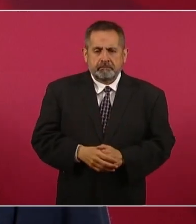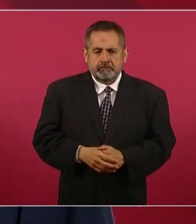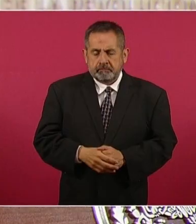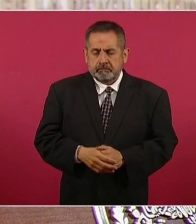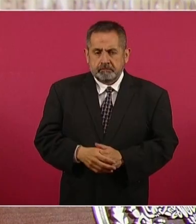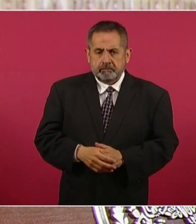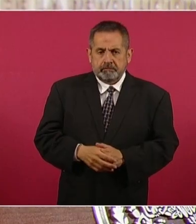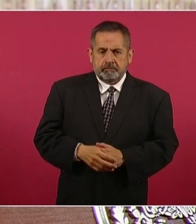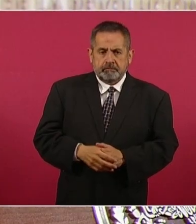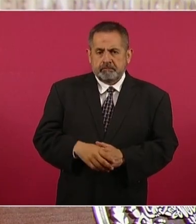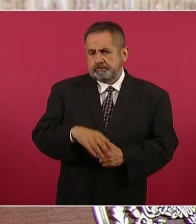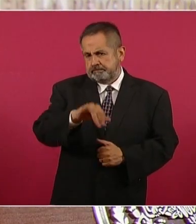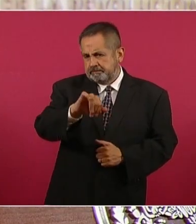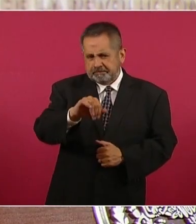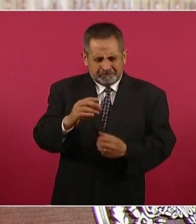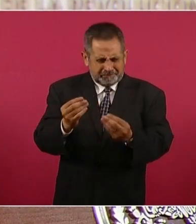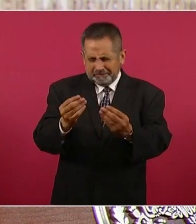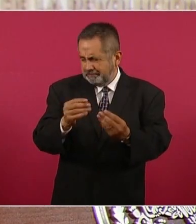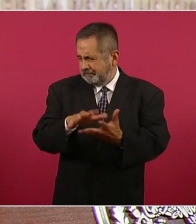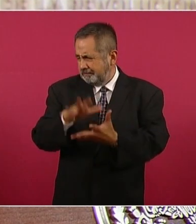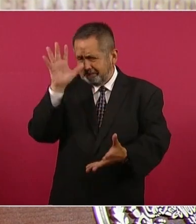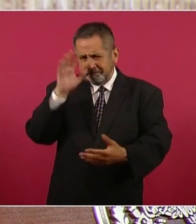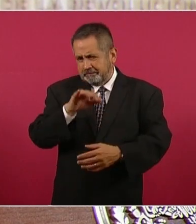muchos, la mayoría.